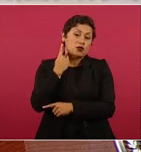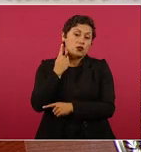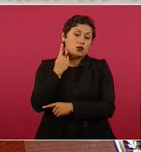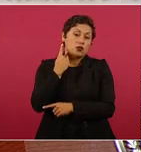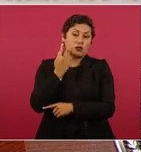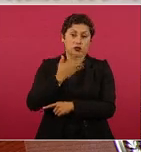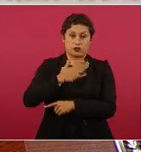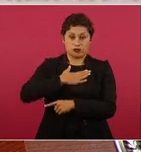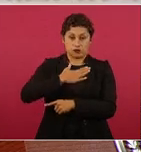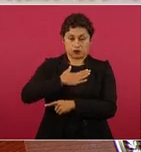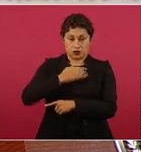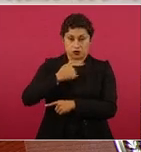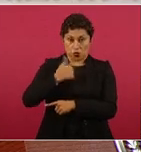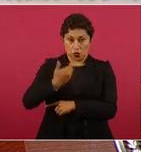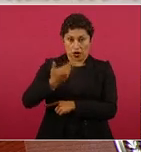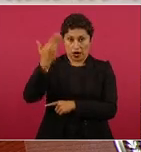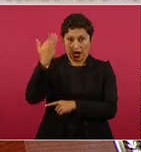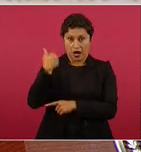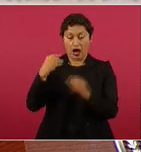fundé con